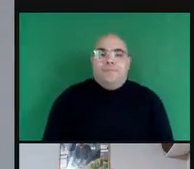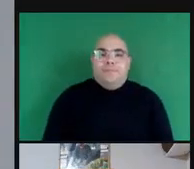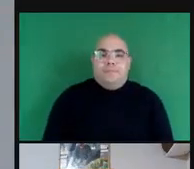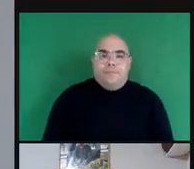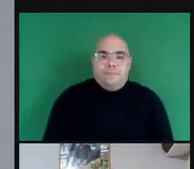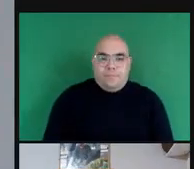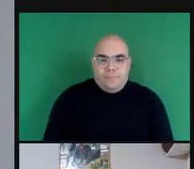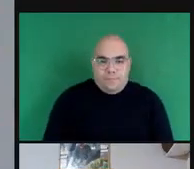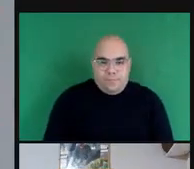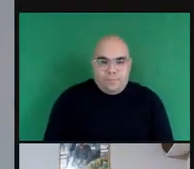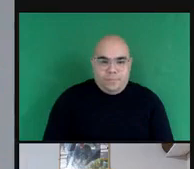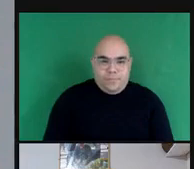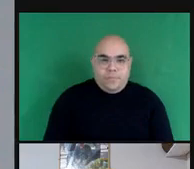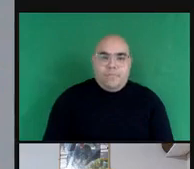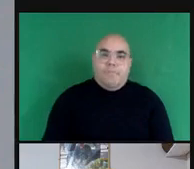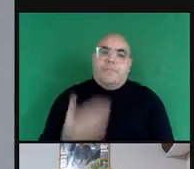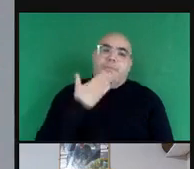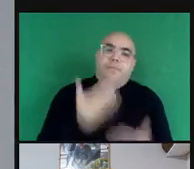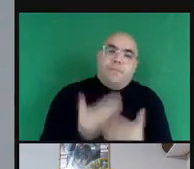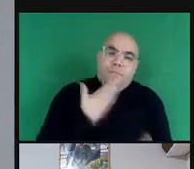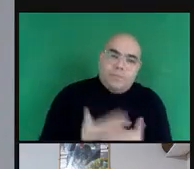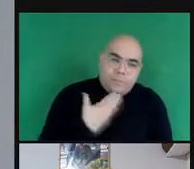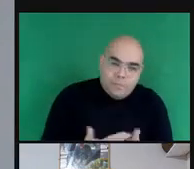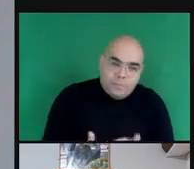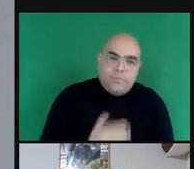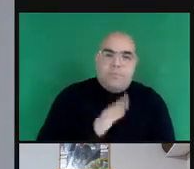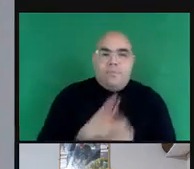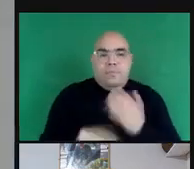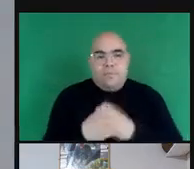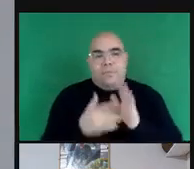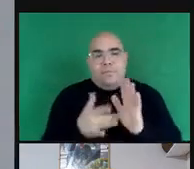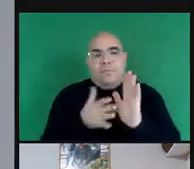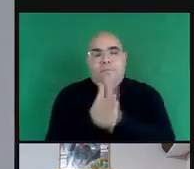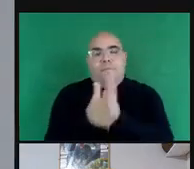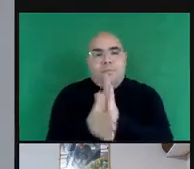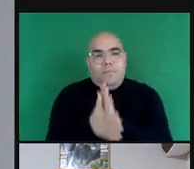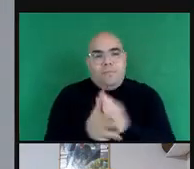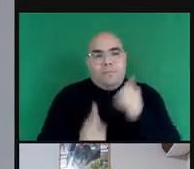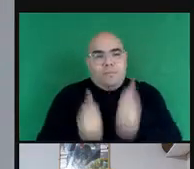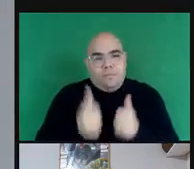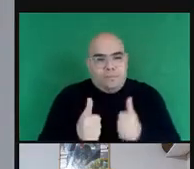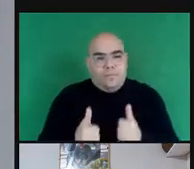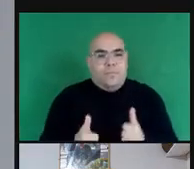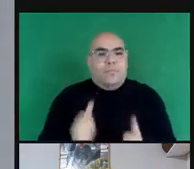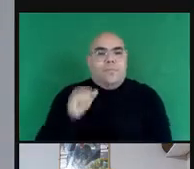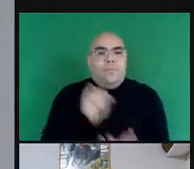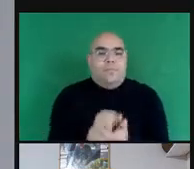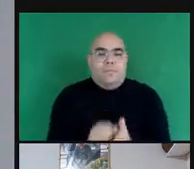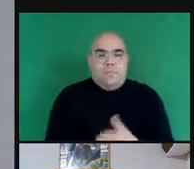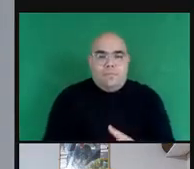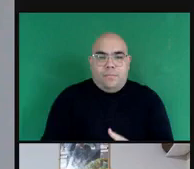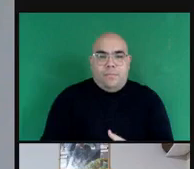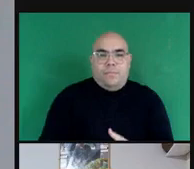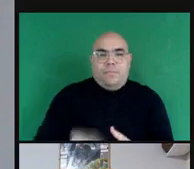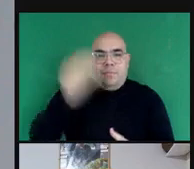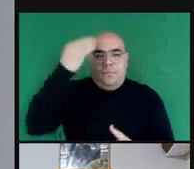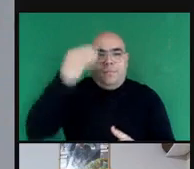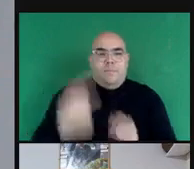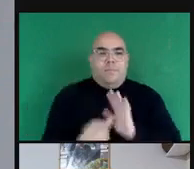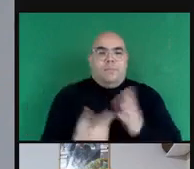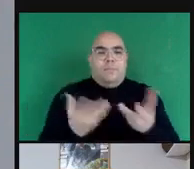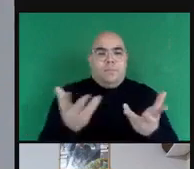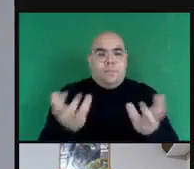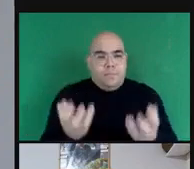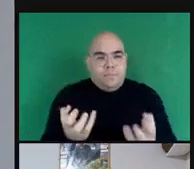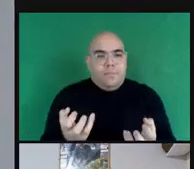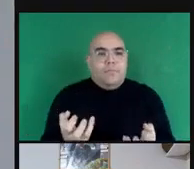Gracias a ti, gracias al instituto, gracias a quien nos escuchan. Pues bueno, para empezar quiero pues